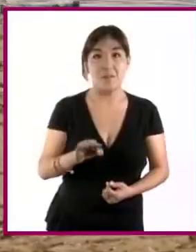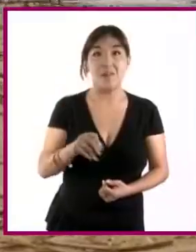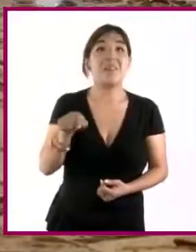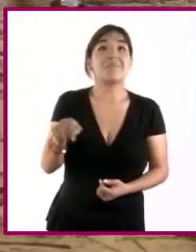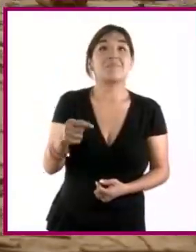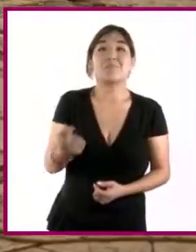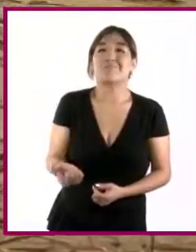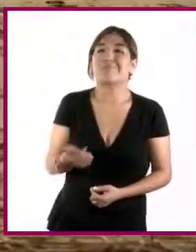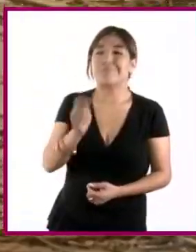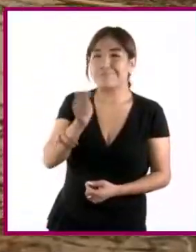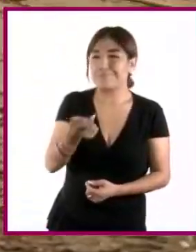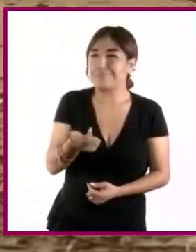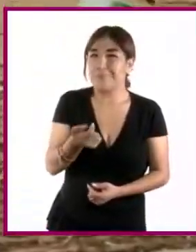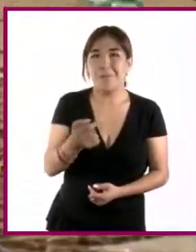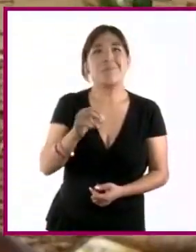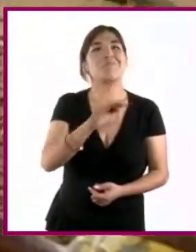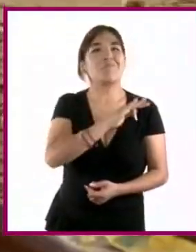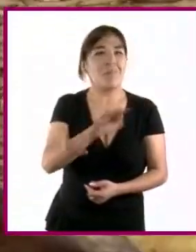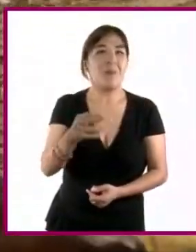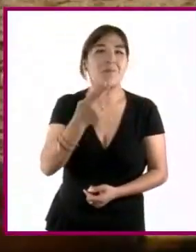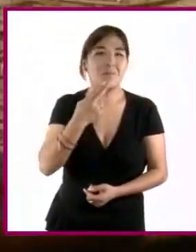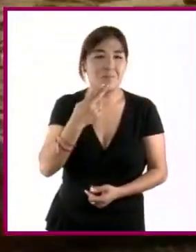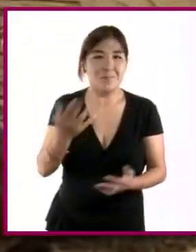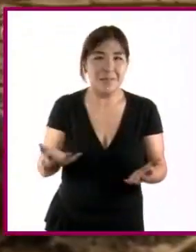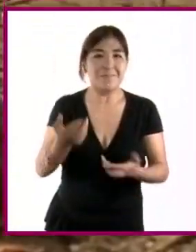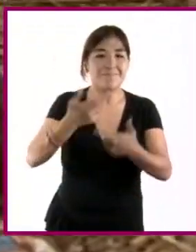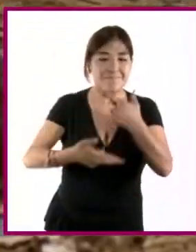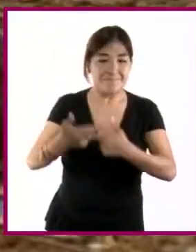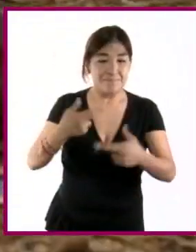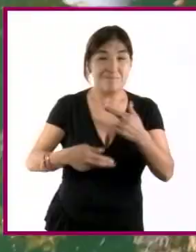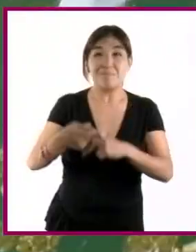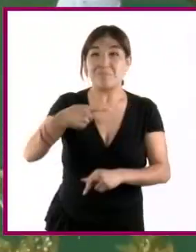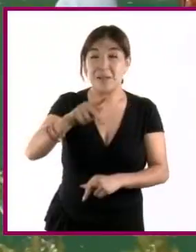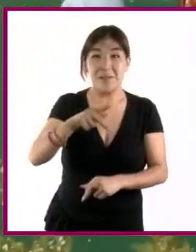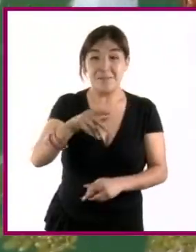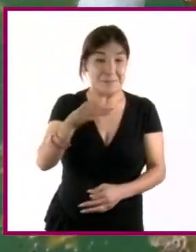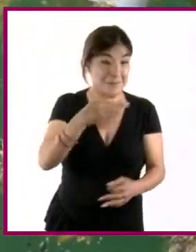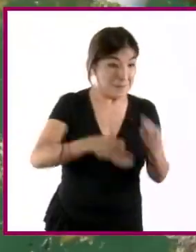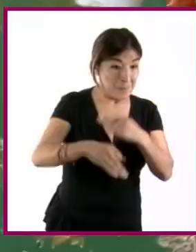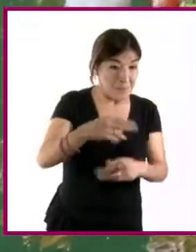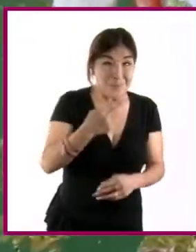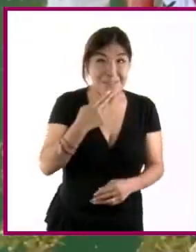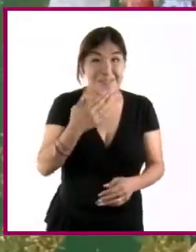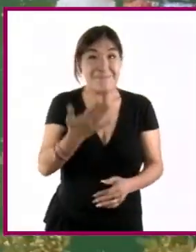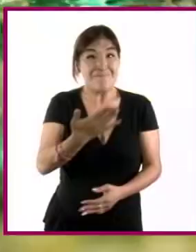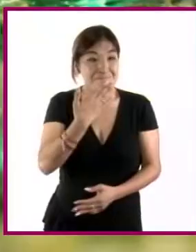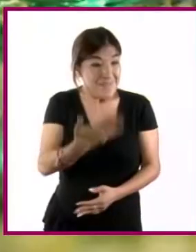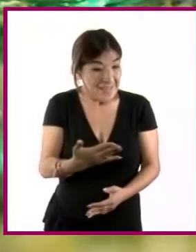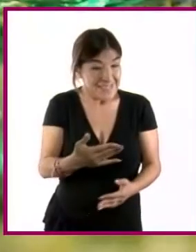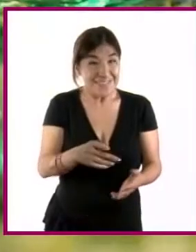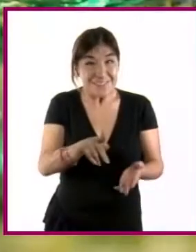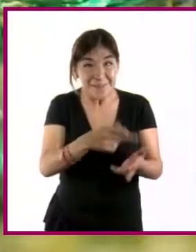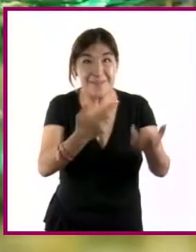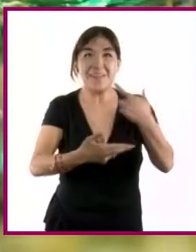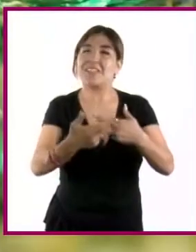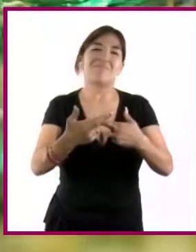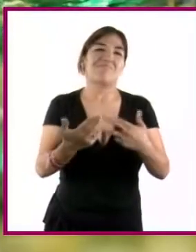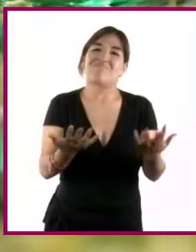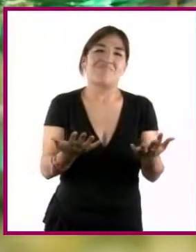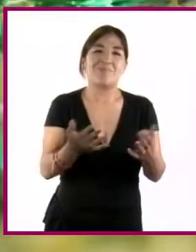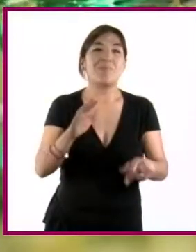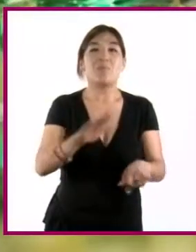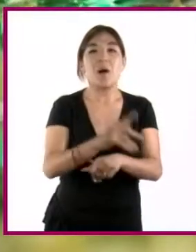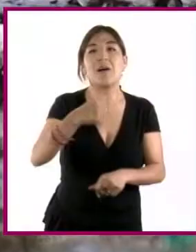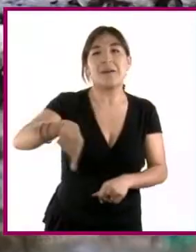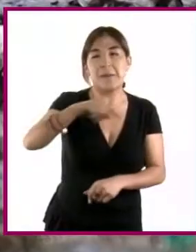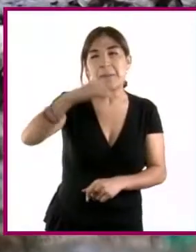reciclado. Las razones del bajo reciclaje son complejas, pero no todo el plástico se puede reciclar, aunado a la falta de